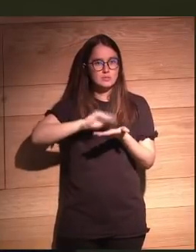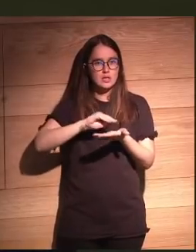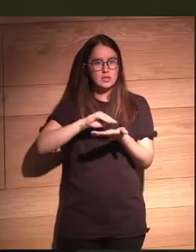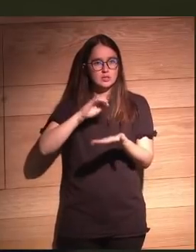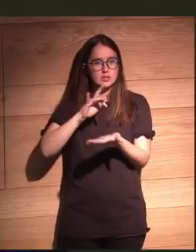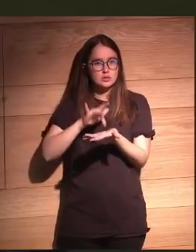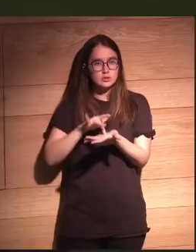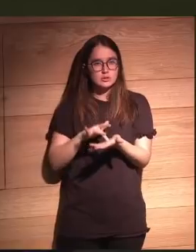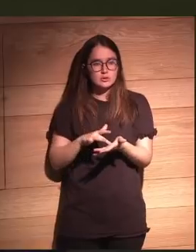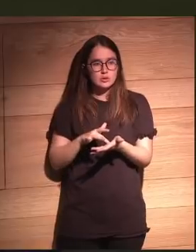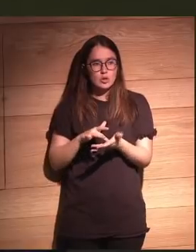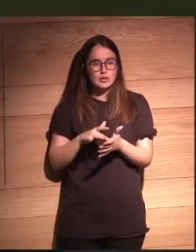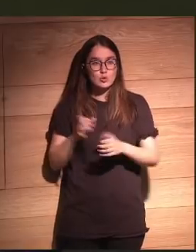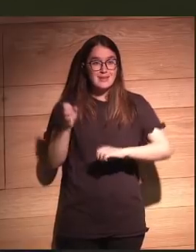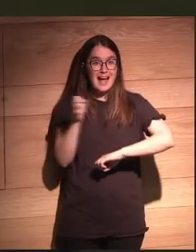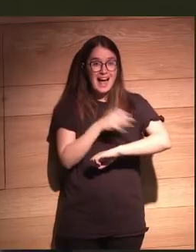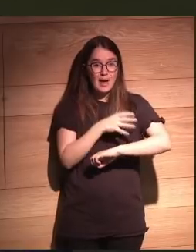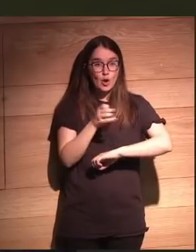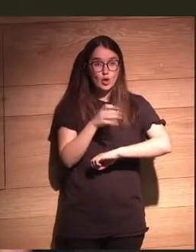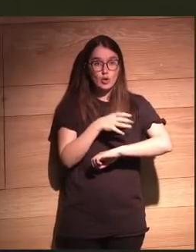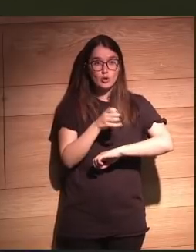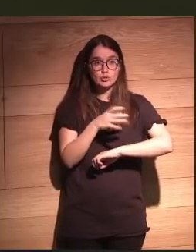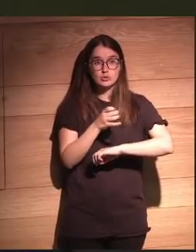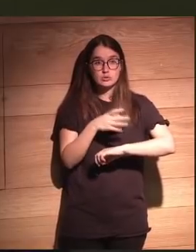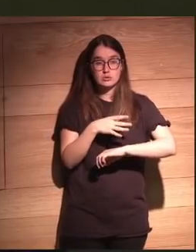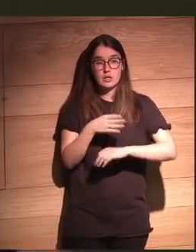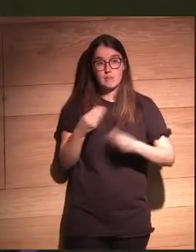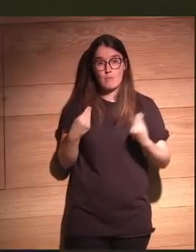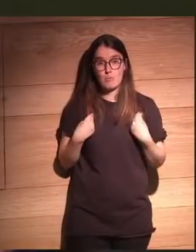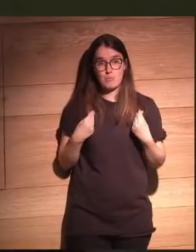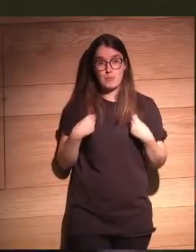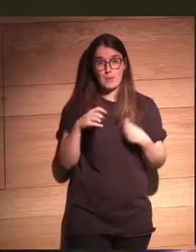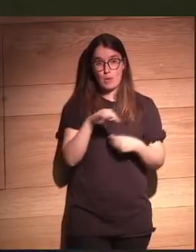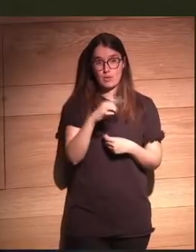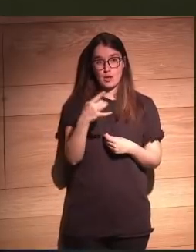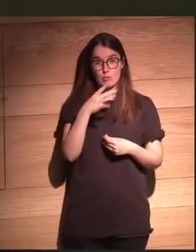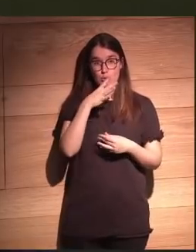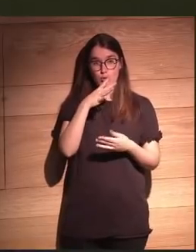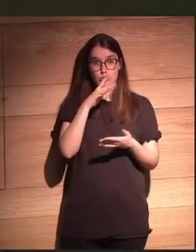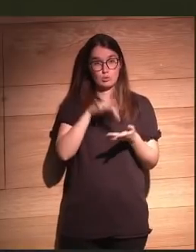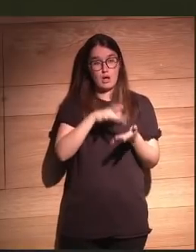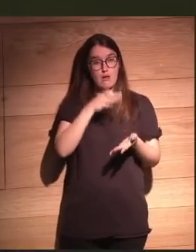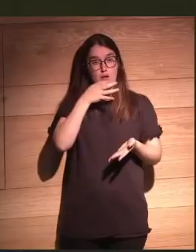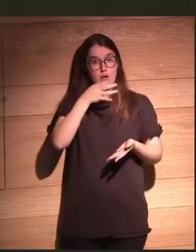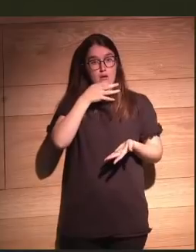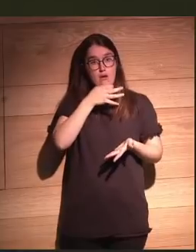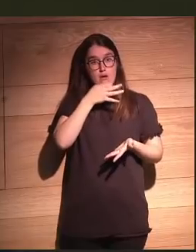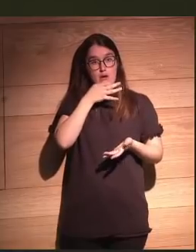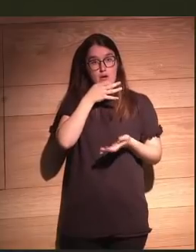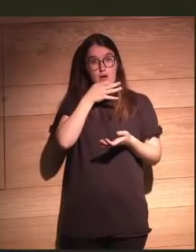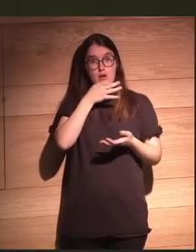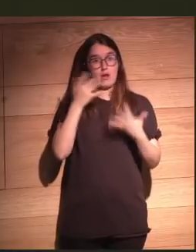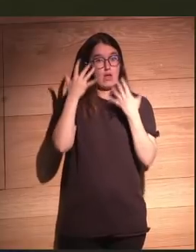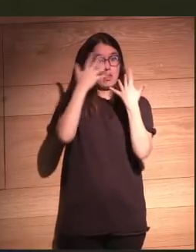tiene sus ahorros y sus rentas metidas en vivienda porque ha sido el discurso dominante